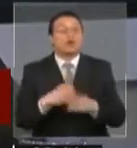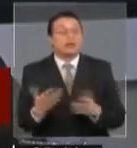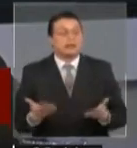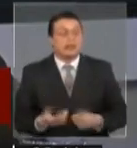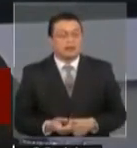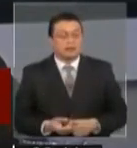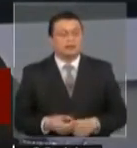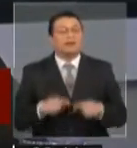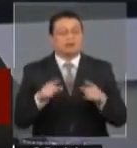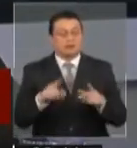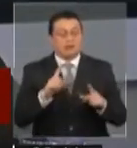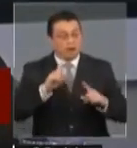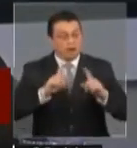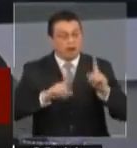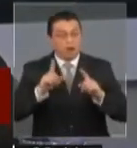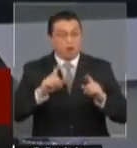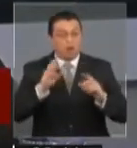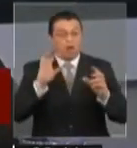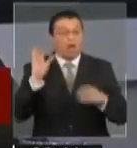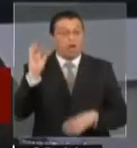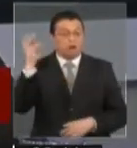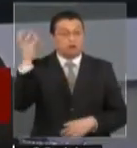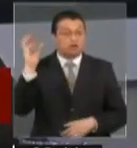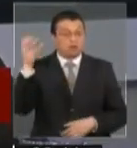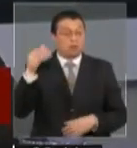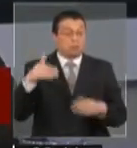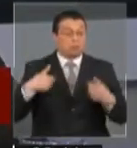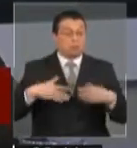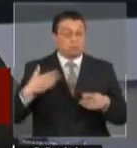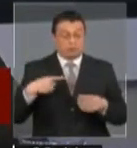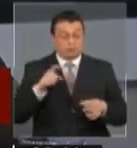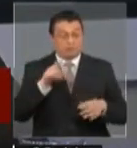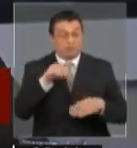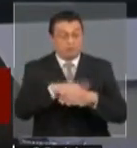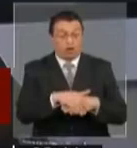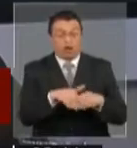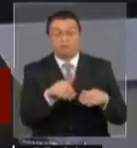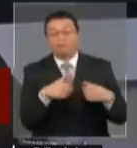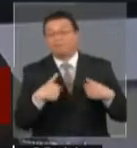¿Será que todavía algunos ignoran que restarse